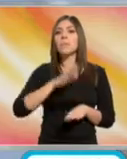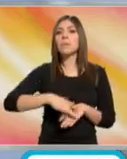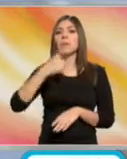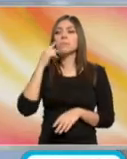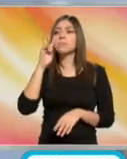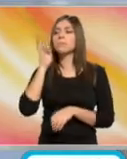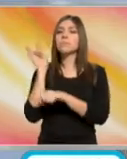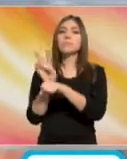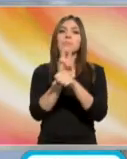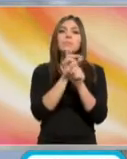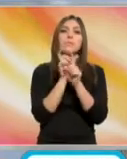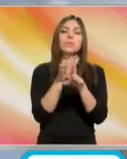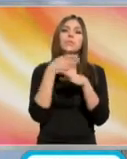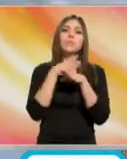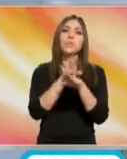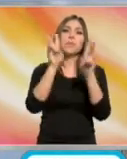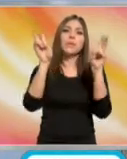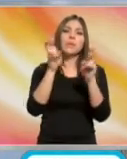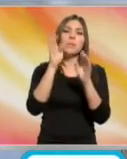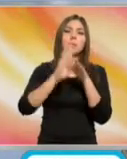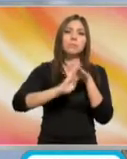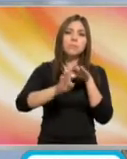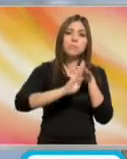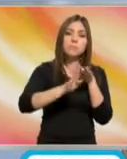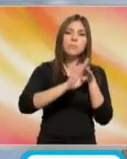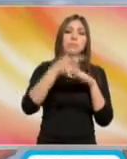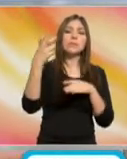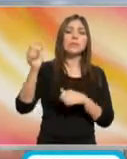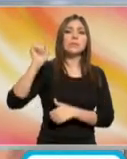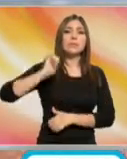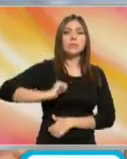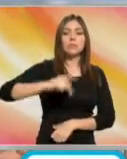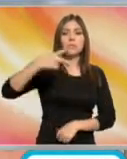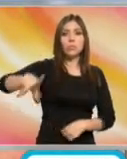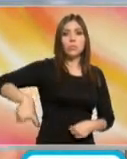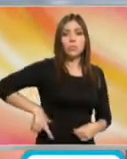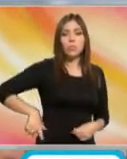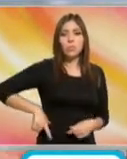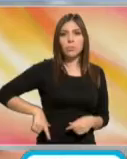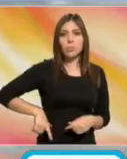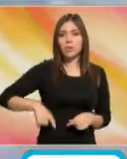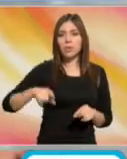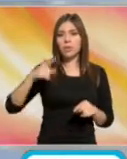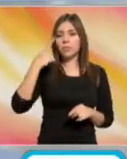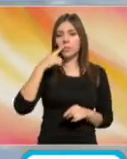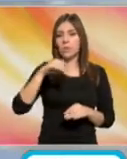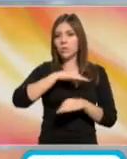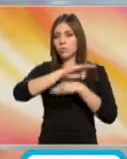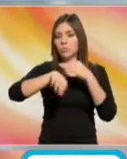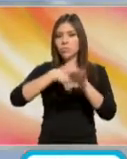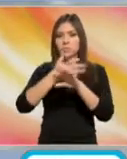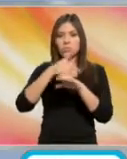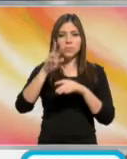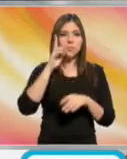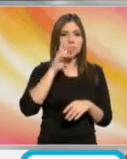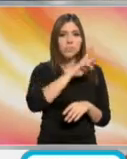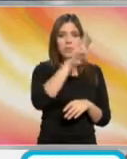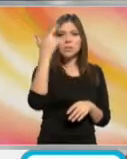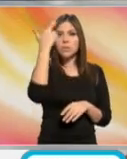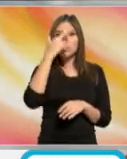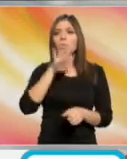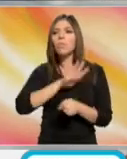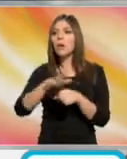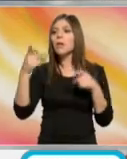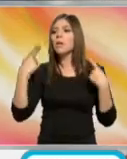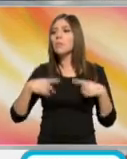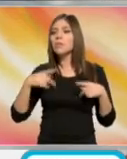migratorios, que esos son los encargados a nivel federal de, pues bueno, revisar cuál es el estatus migratorio de la gente y tratar el tema de